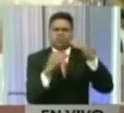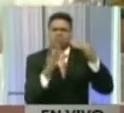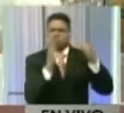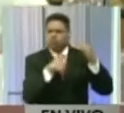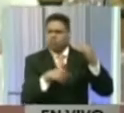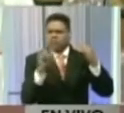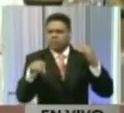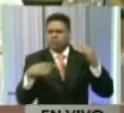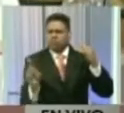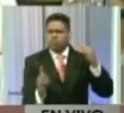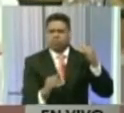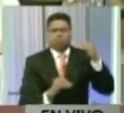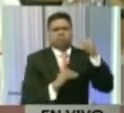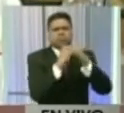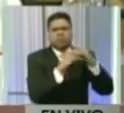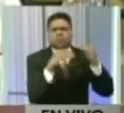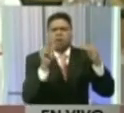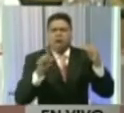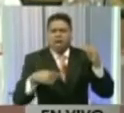ahí, ¿quiénes son los economistas que sostienen eso?